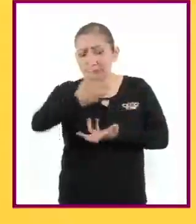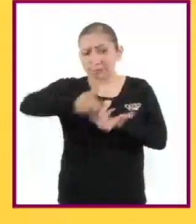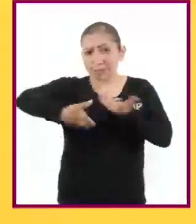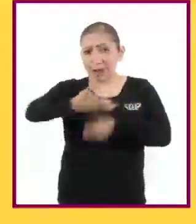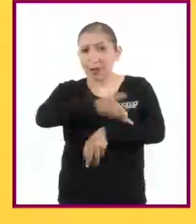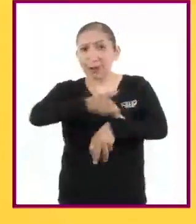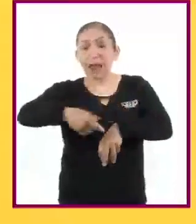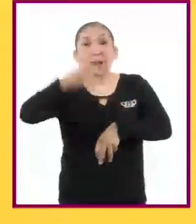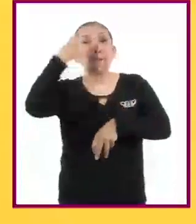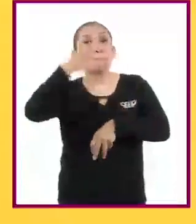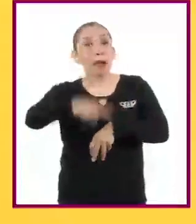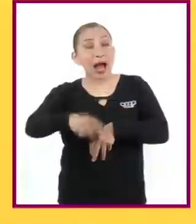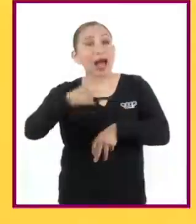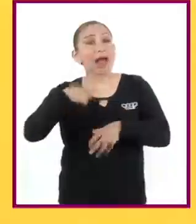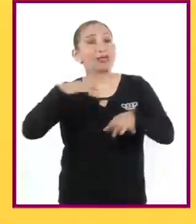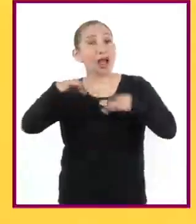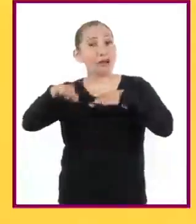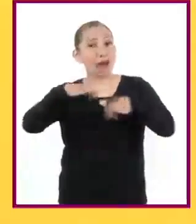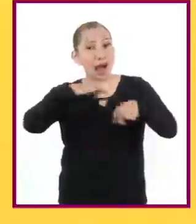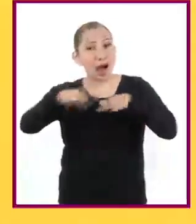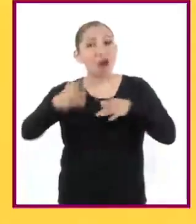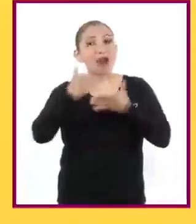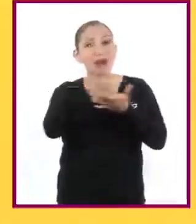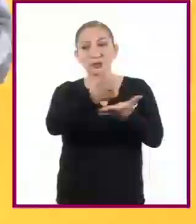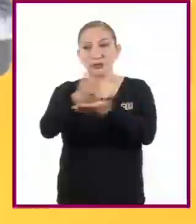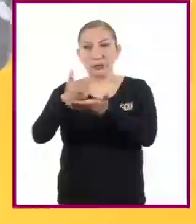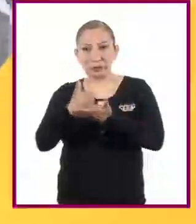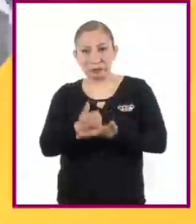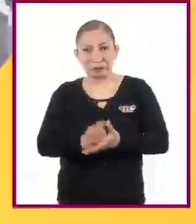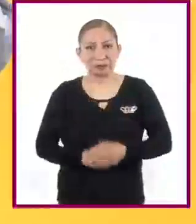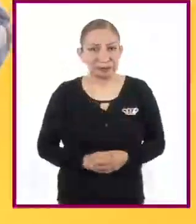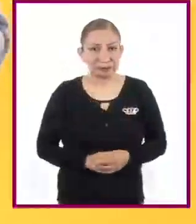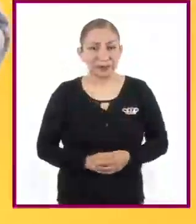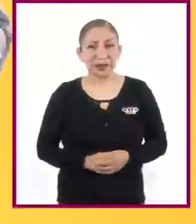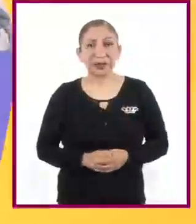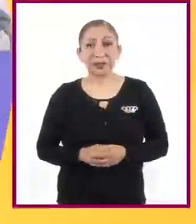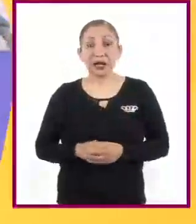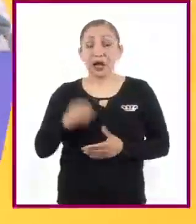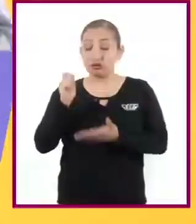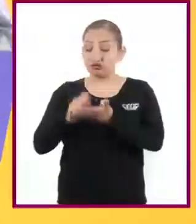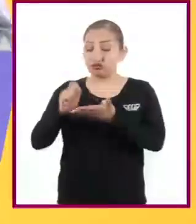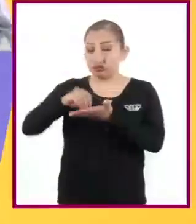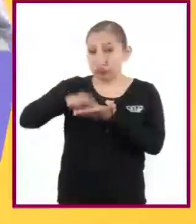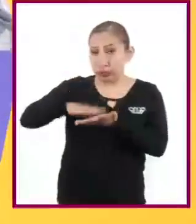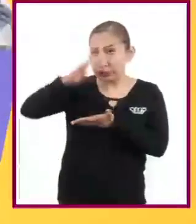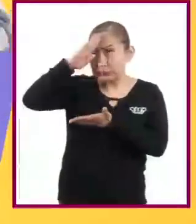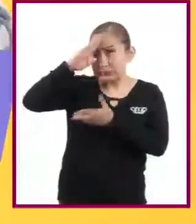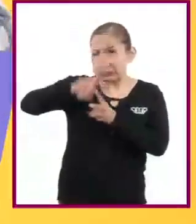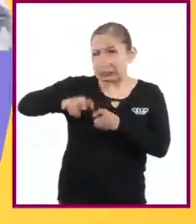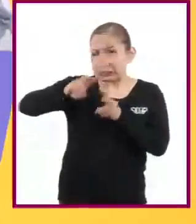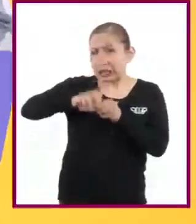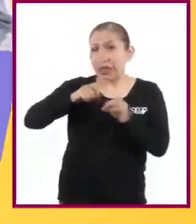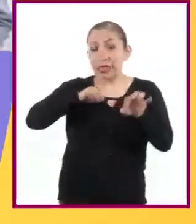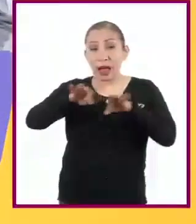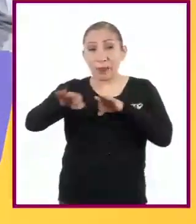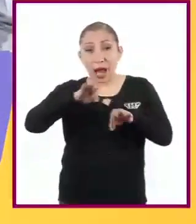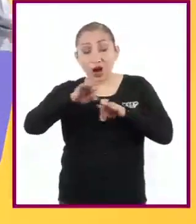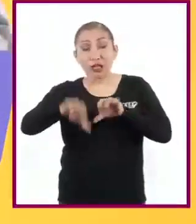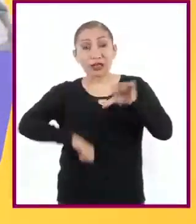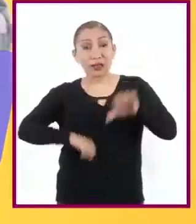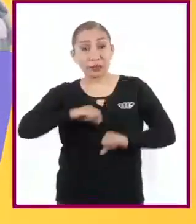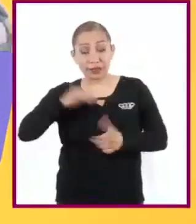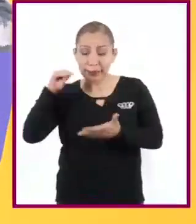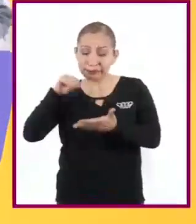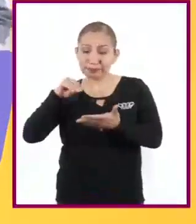familia para fomentar el trabajo colaborativo. Incorporen notas, reflexiones, trabajos y